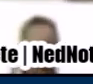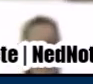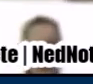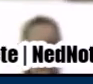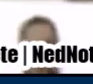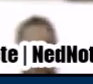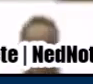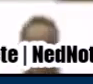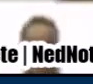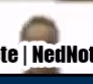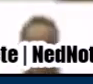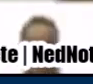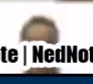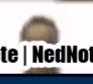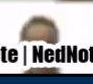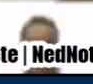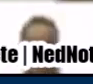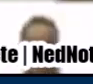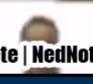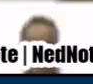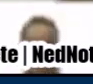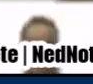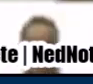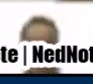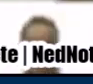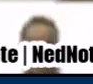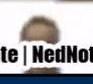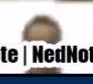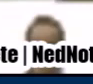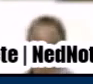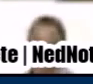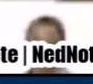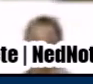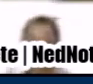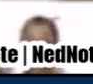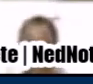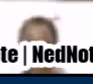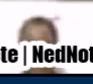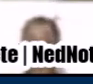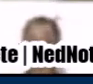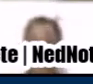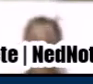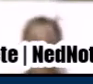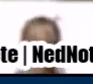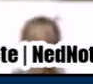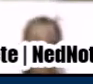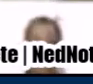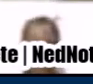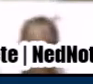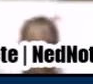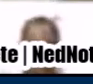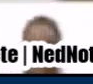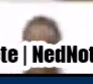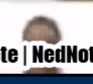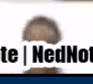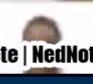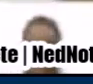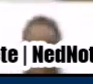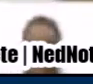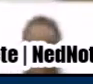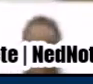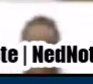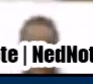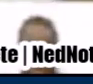un segmento que es con palabras bonitas en detrimento de una causa mayor, que es Venezuela libre, que es Venezuela democrática, que